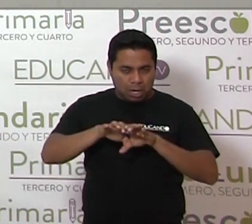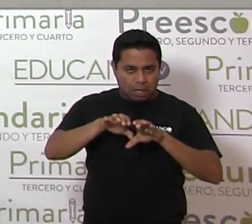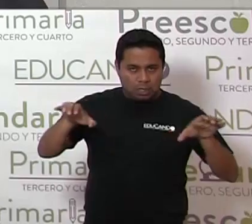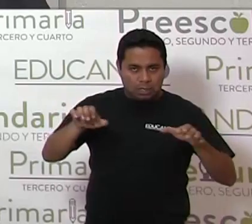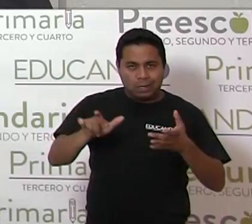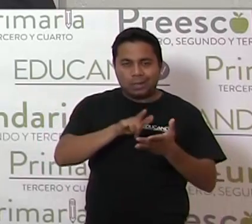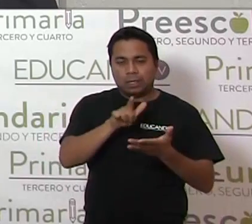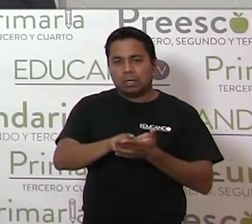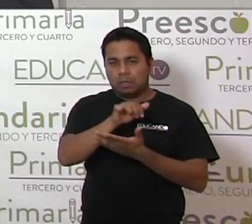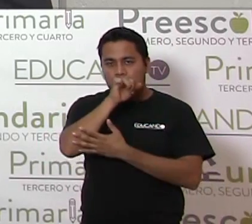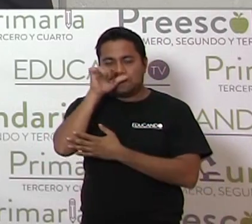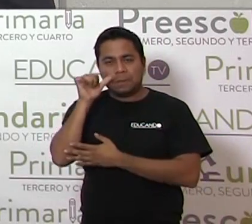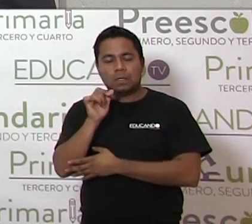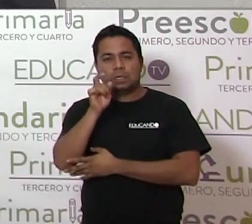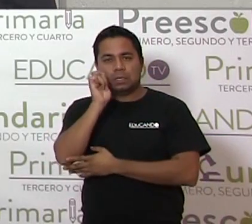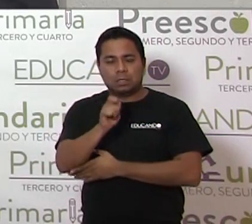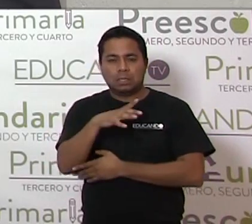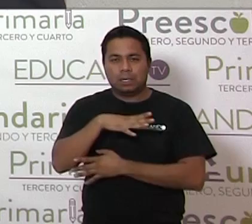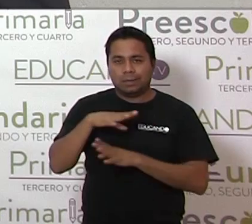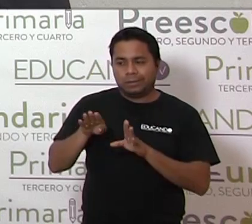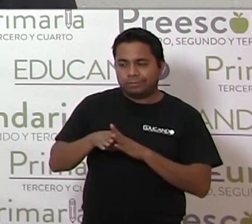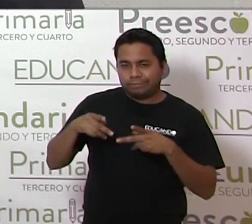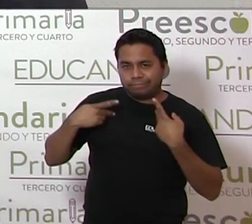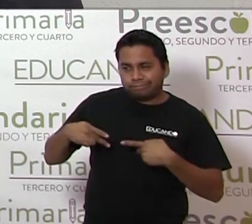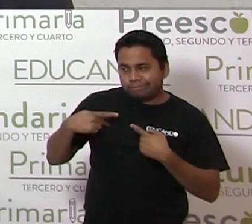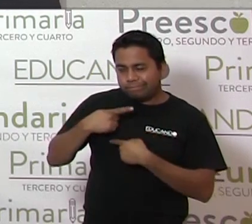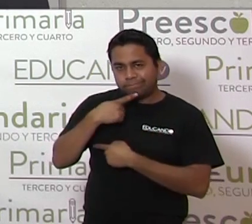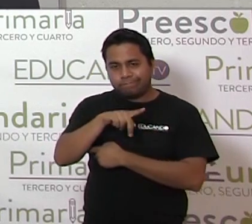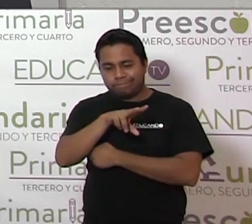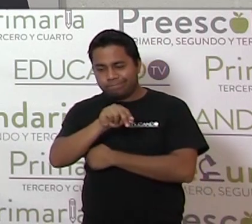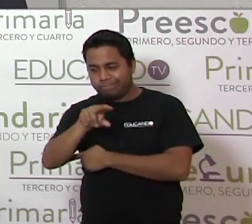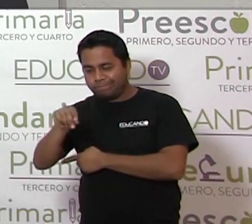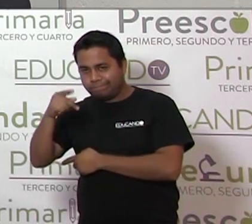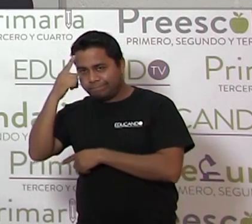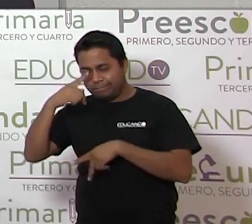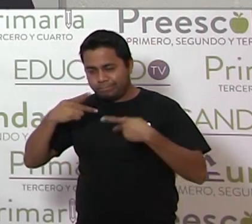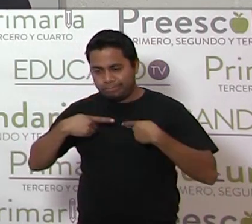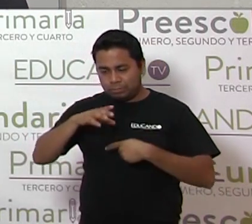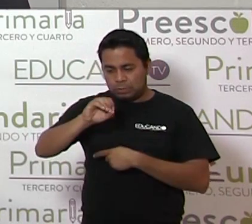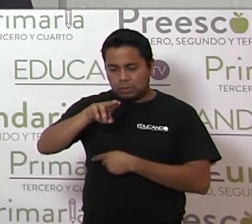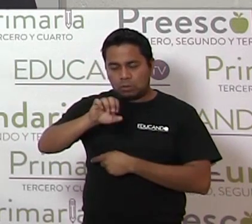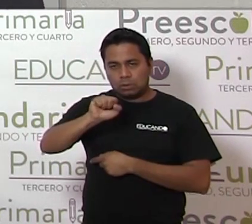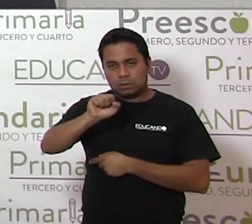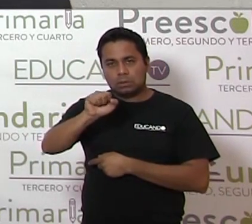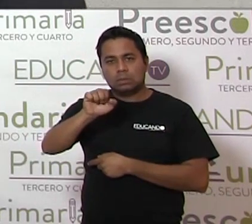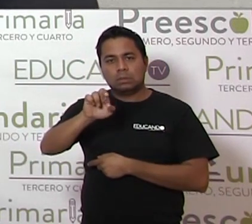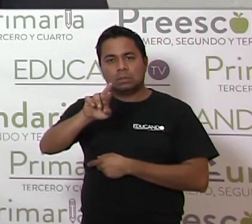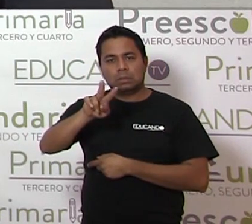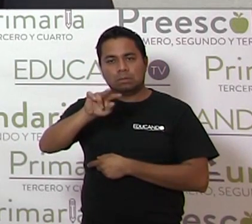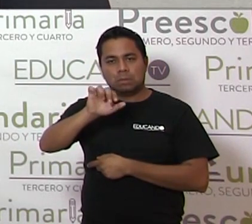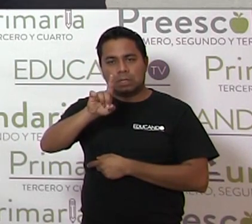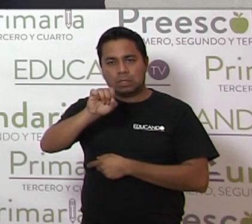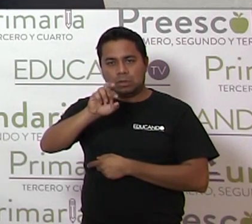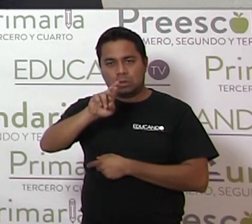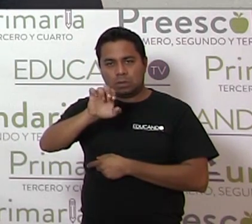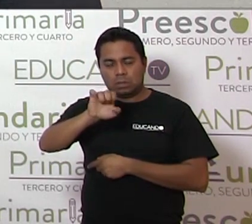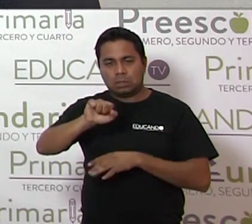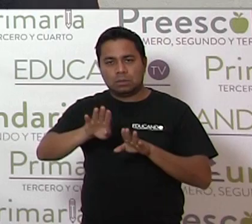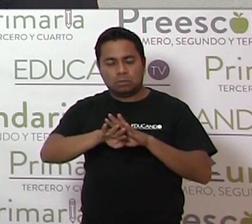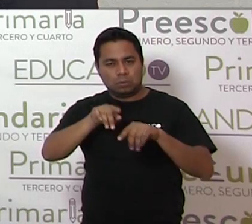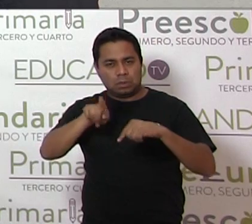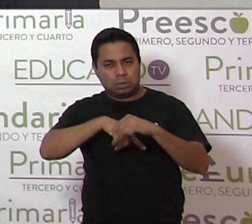Por último, la ley Juárez provocó la inconformidad de los conservadores y desencadenó una serie de cambios